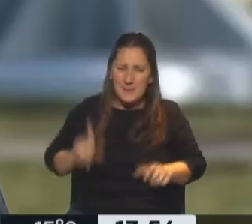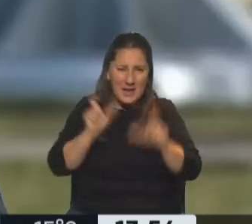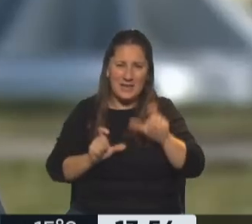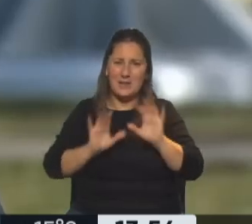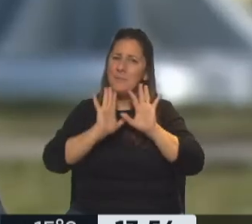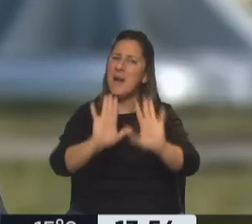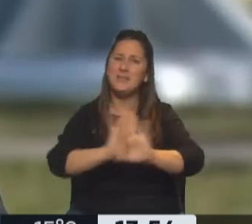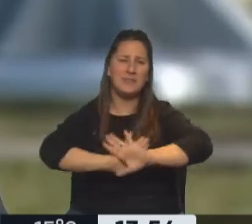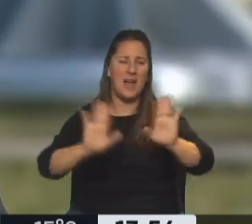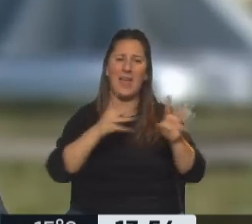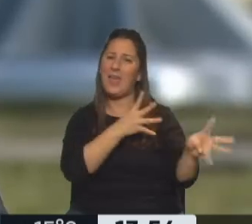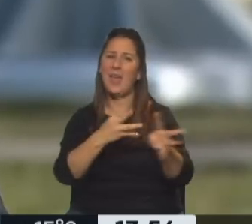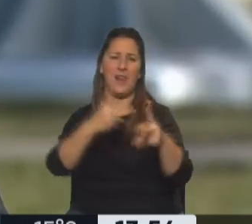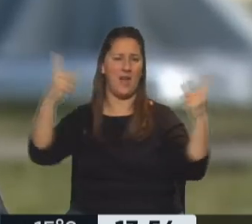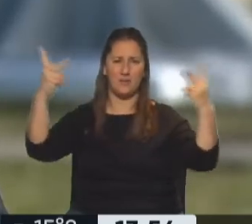Paren esa guerra.